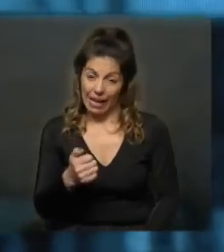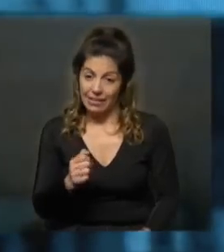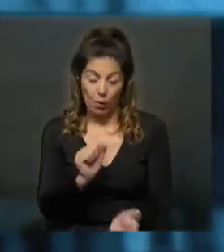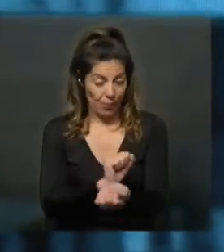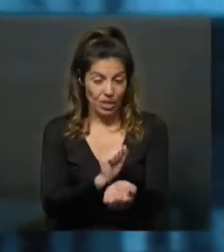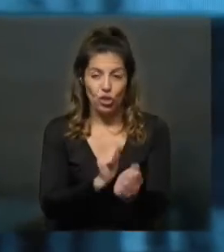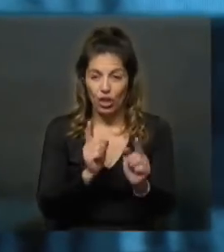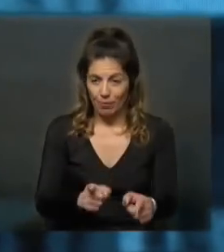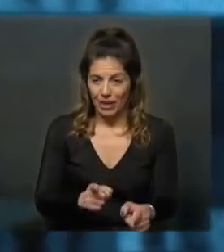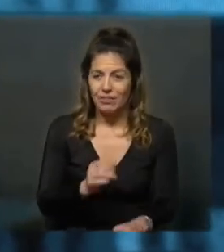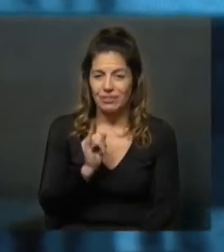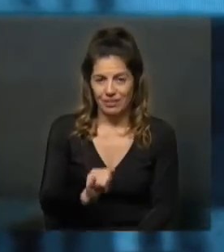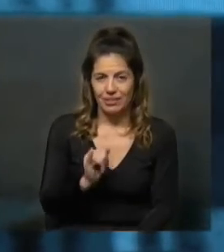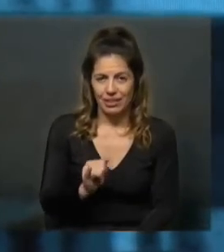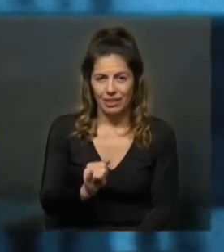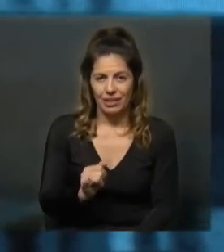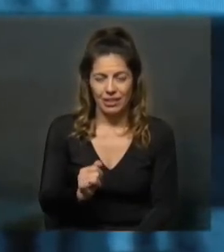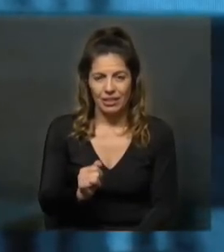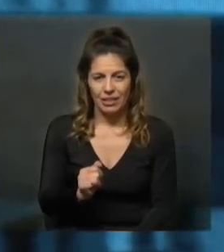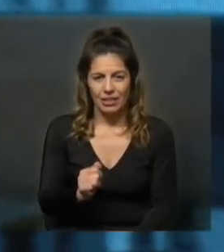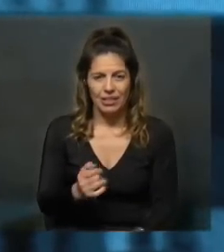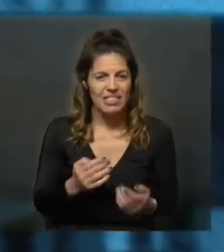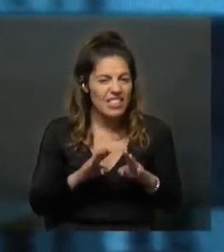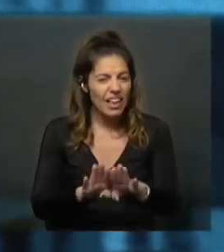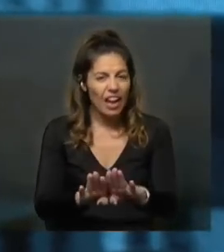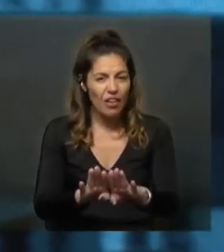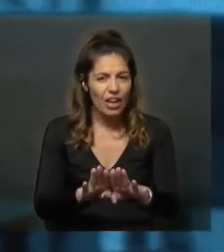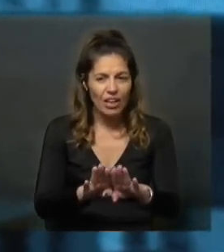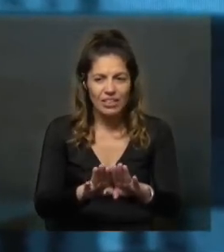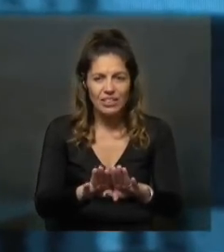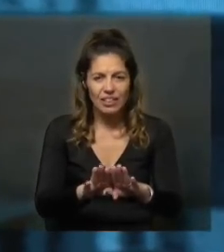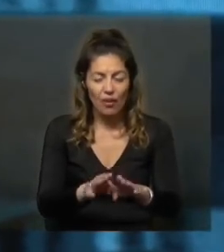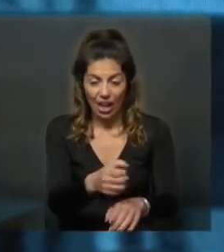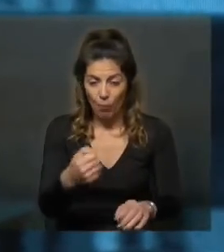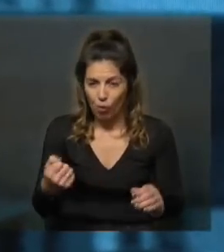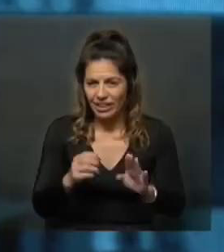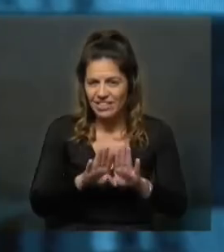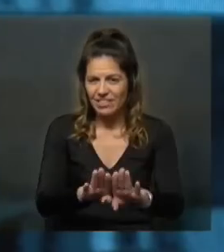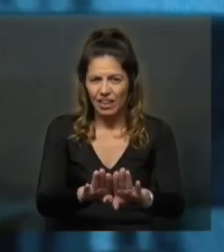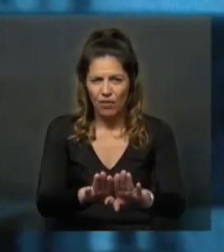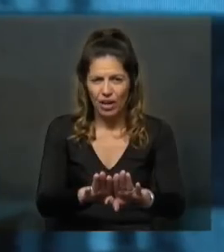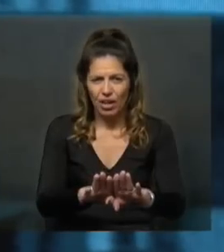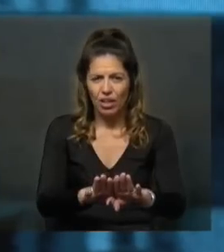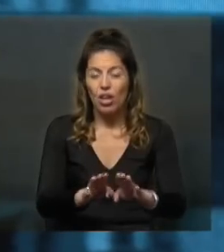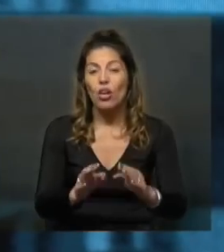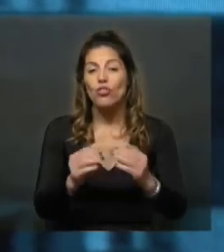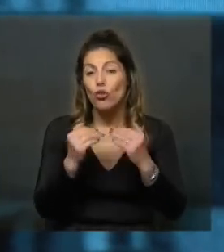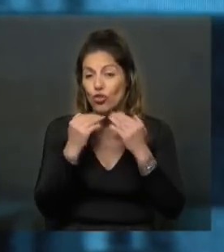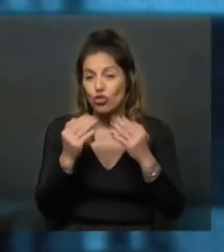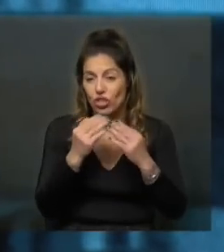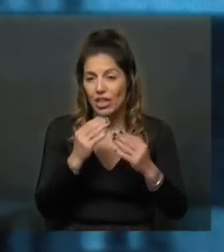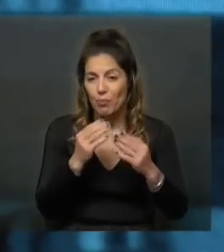pero se cerraban las puertas Yo no sé de controversia hubiera sido un desastre